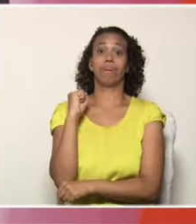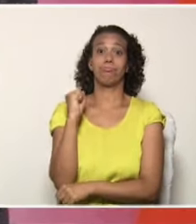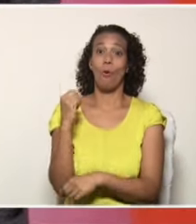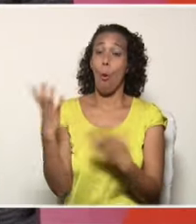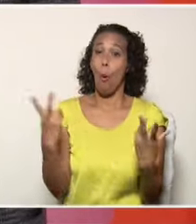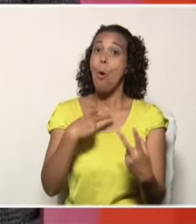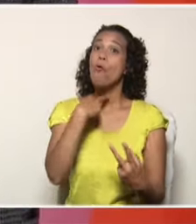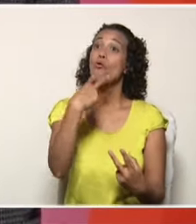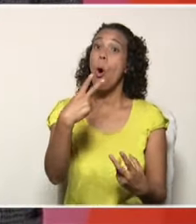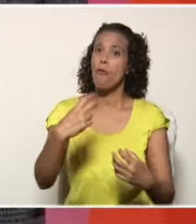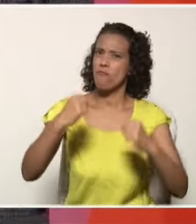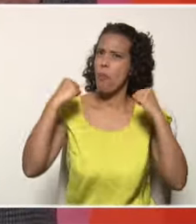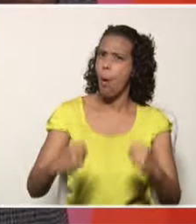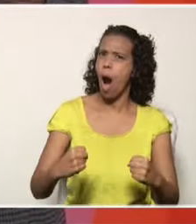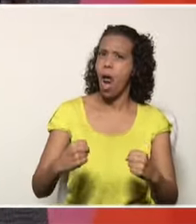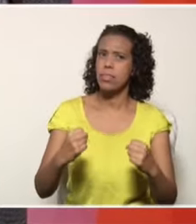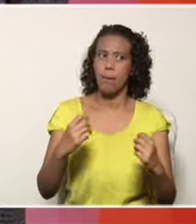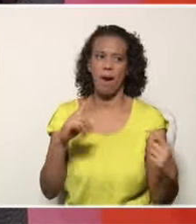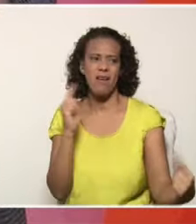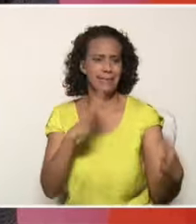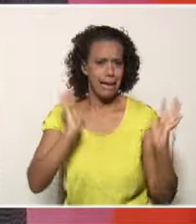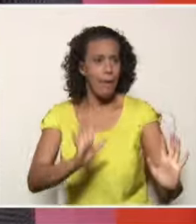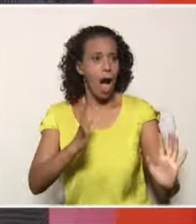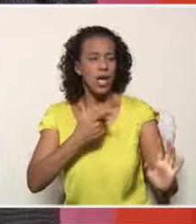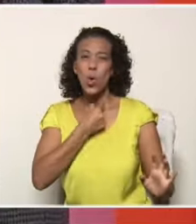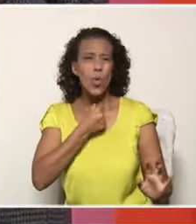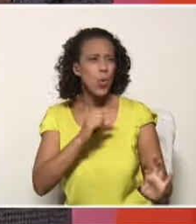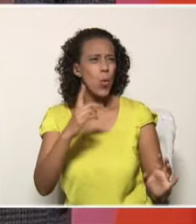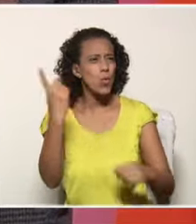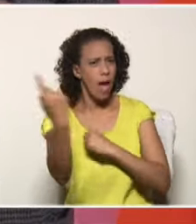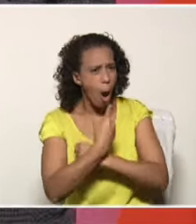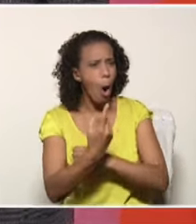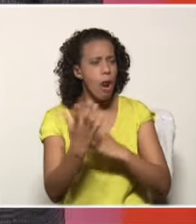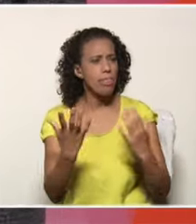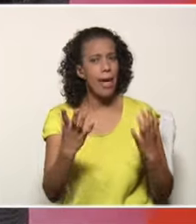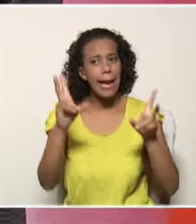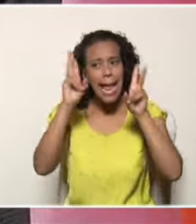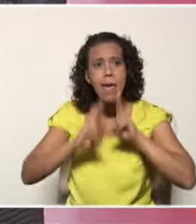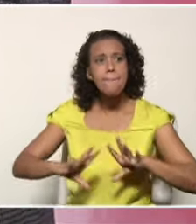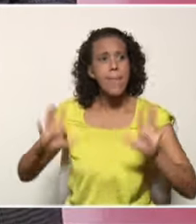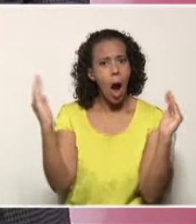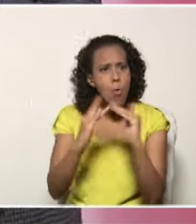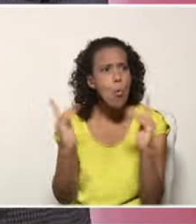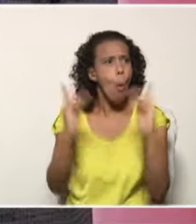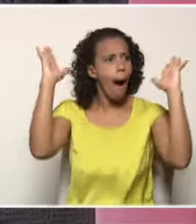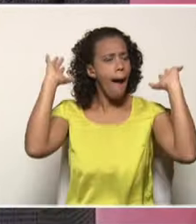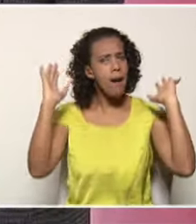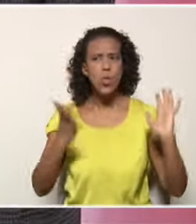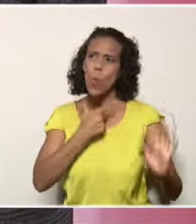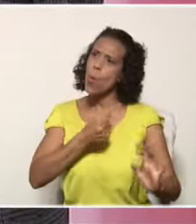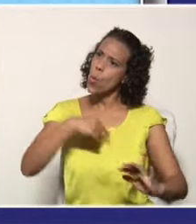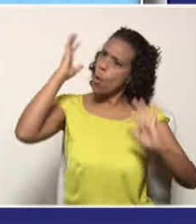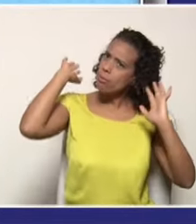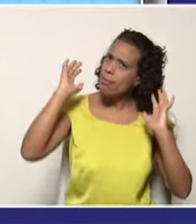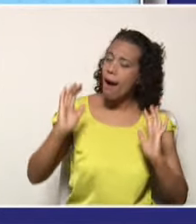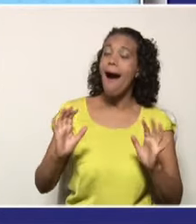utilizando un tono y una entonación para decir que te desagrada, ¿ok? Que te desagrada esa petición que te están